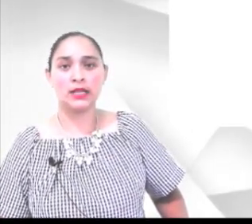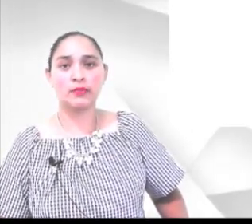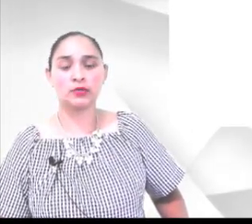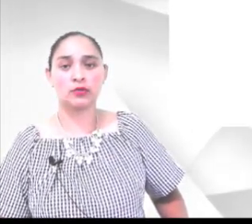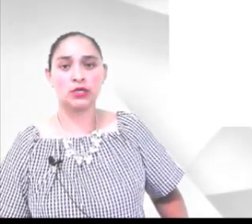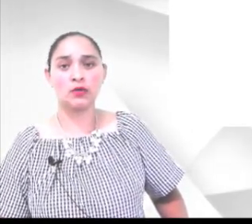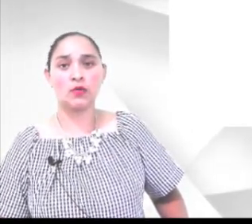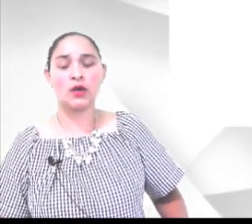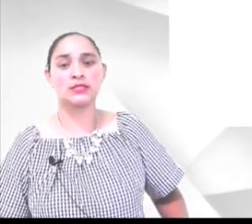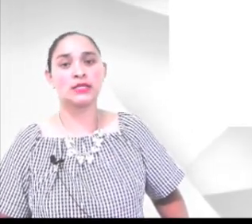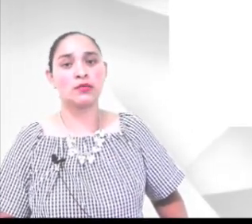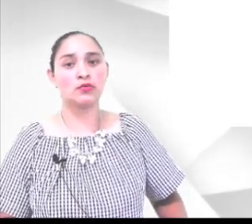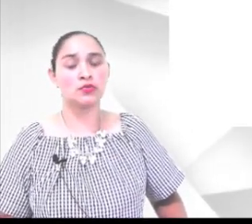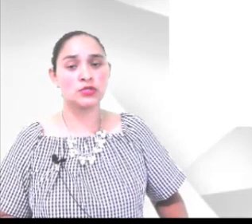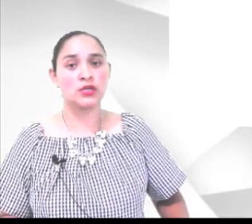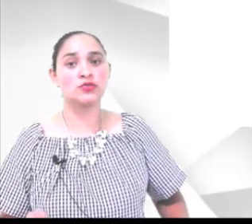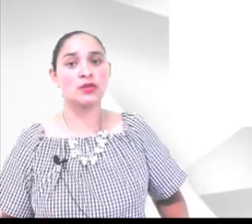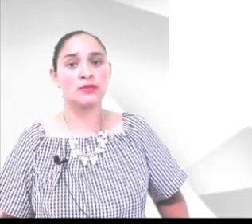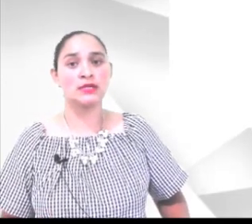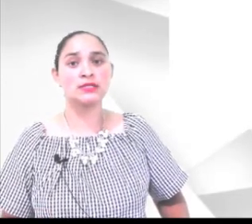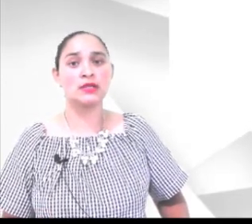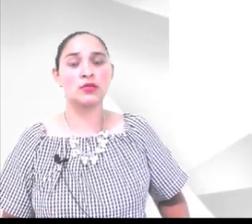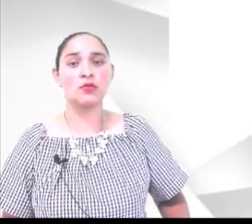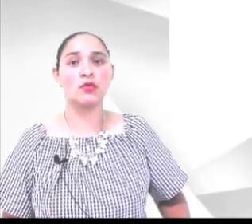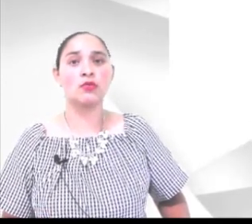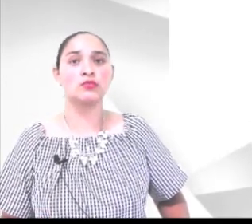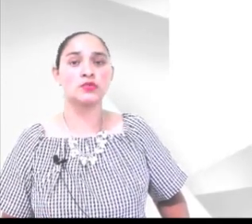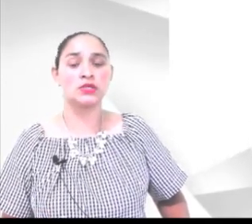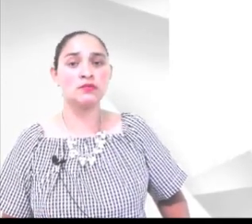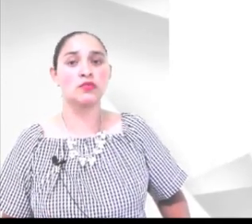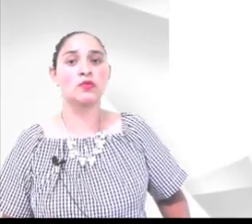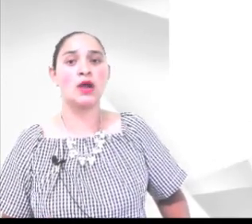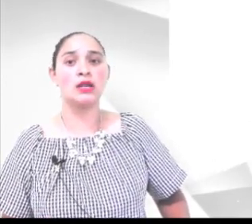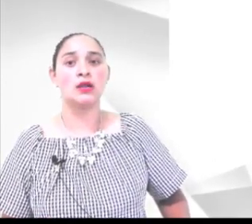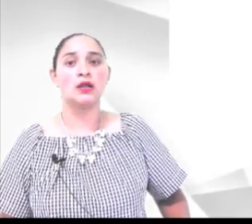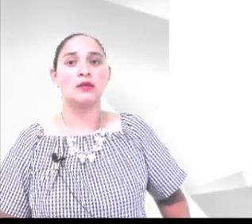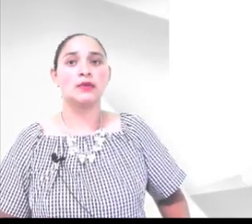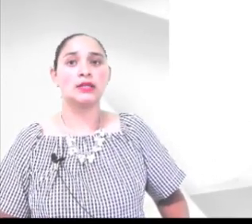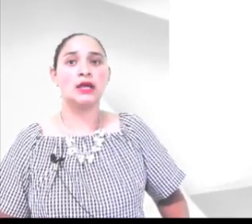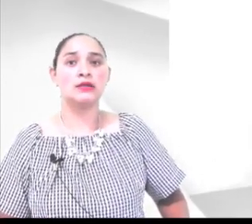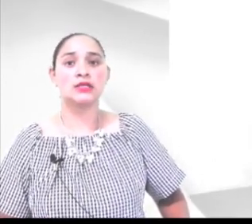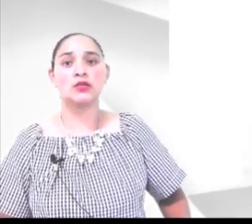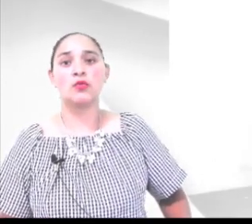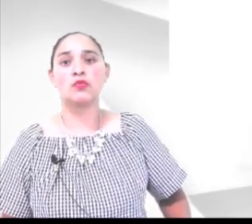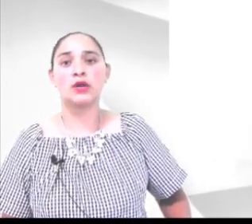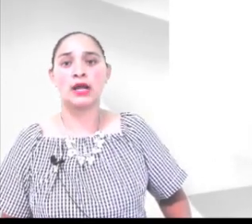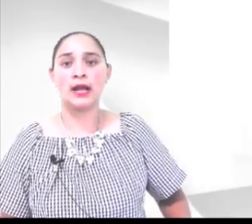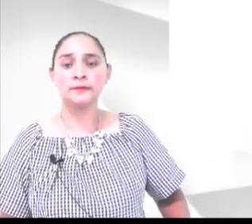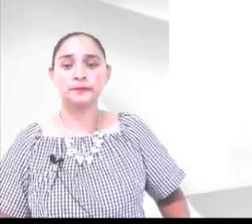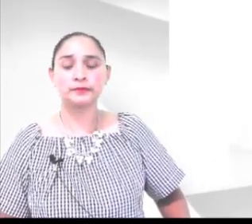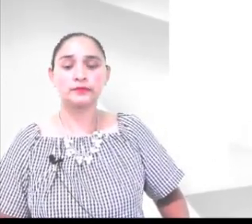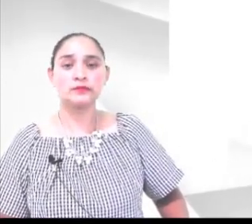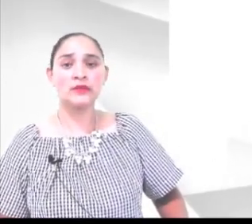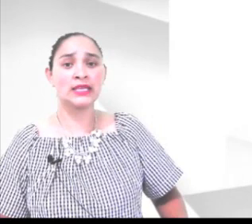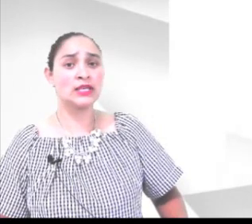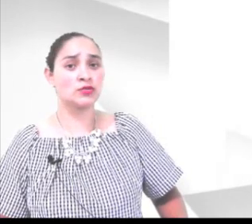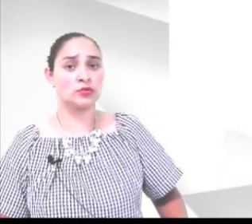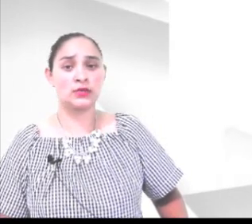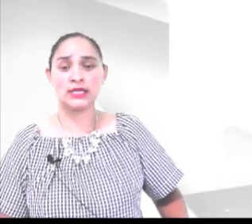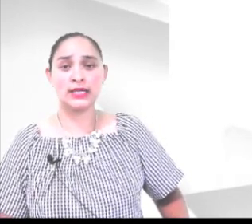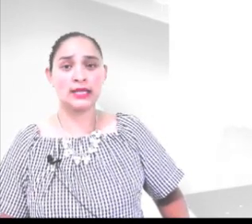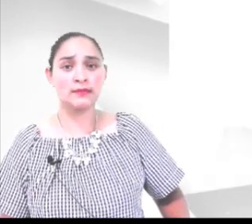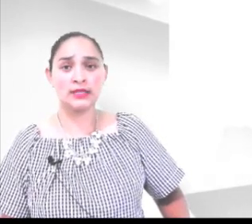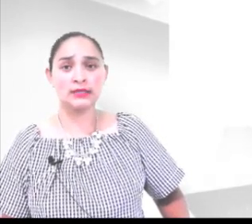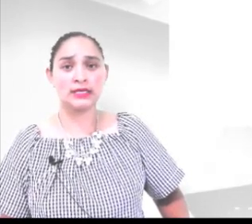Por ejemplo, en la isla de Puerto Rico, hace unos años también se dio un sismo igual, ¿verdad? Se dio un huracán que